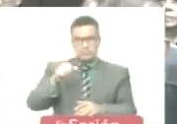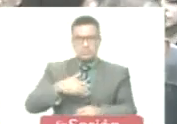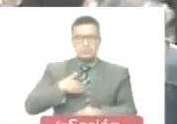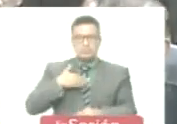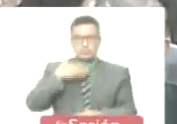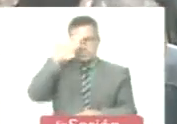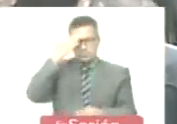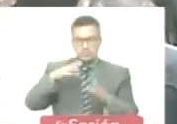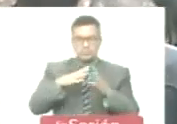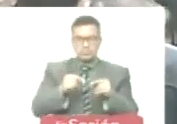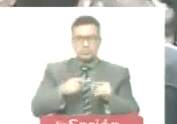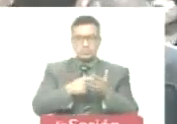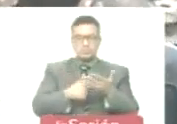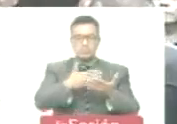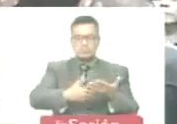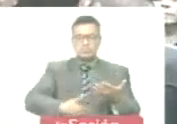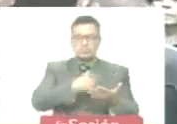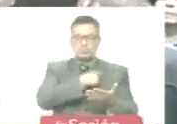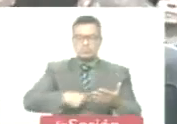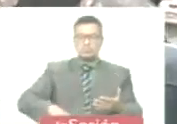todo, señor presidente.